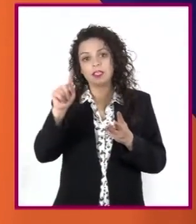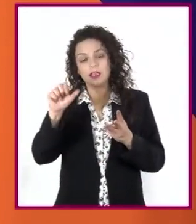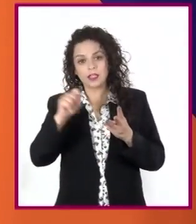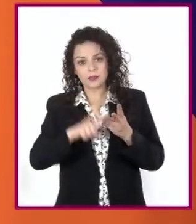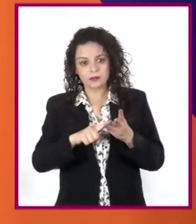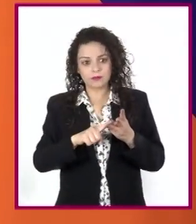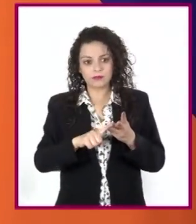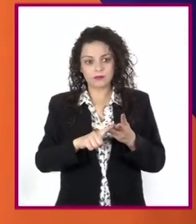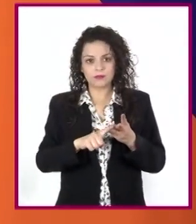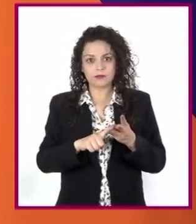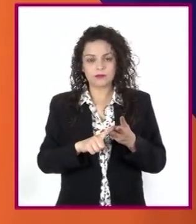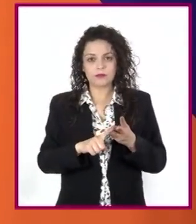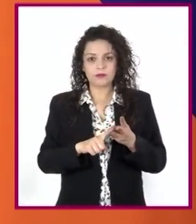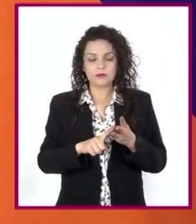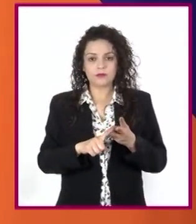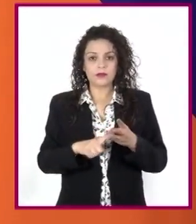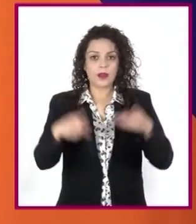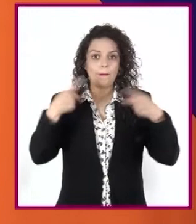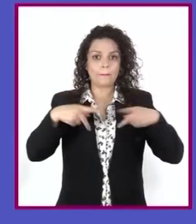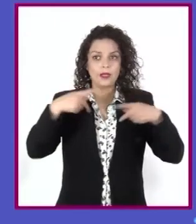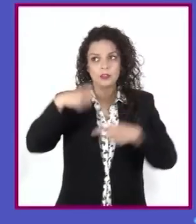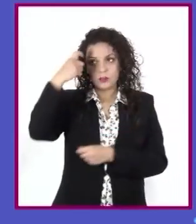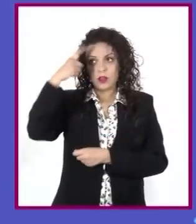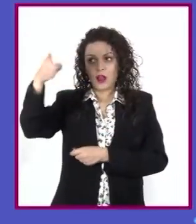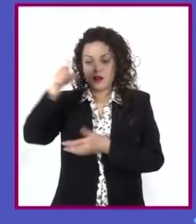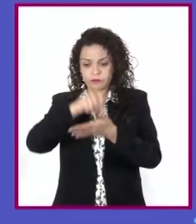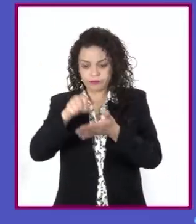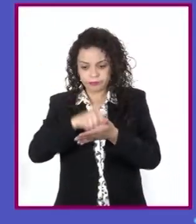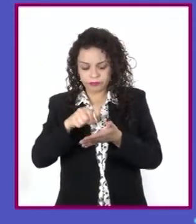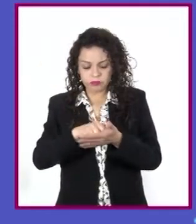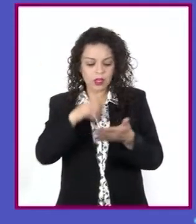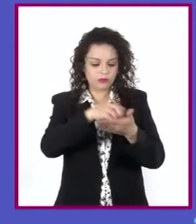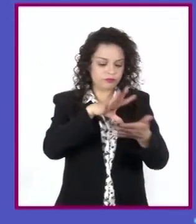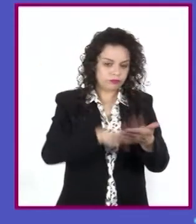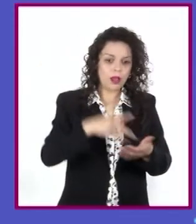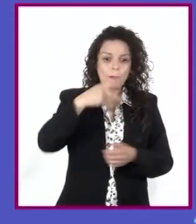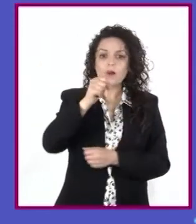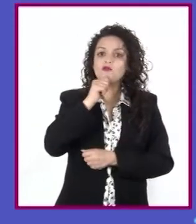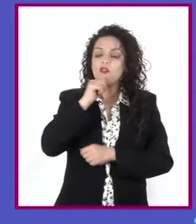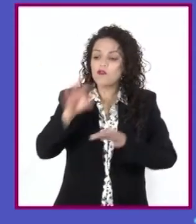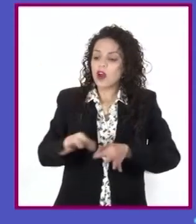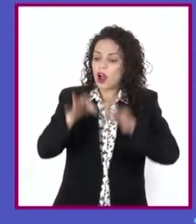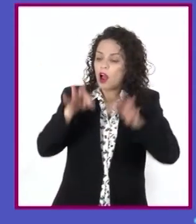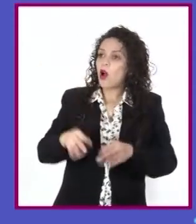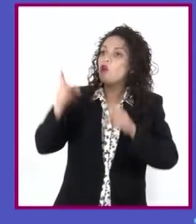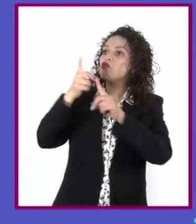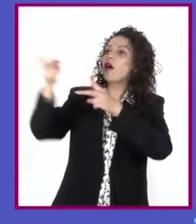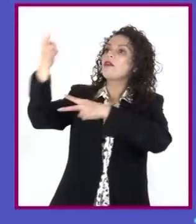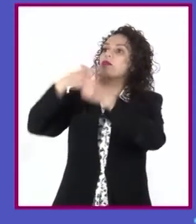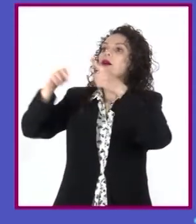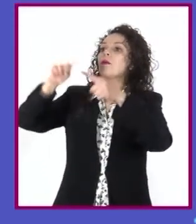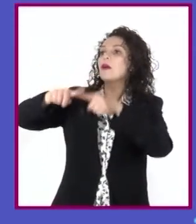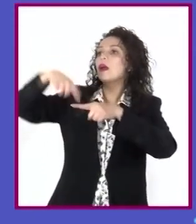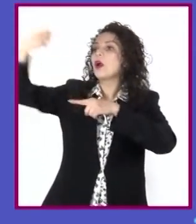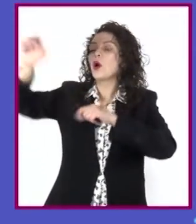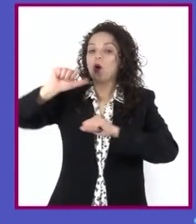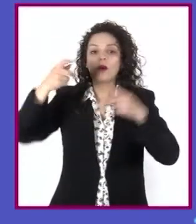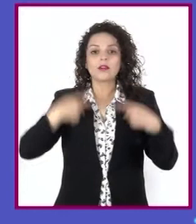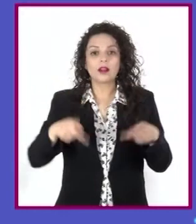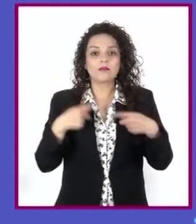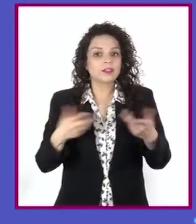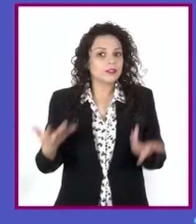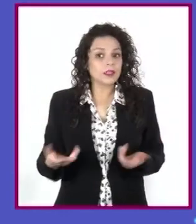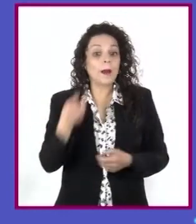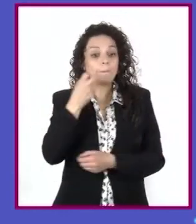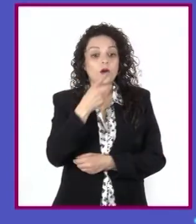autor del que no se ha conseguido el original. Esta cita debe contener la expresión citado por.